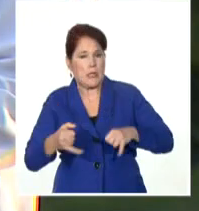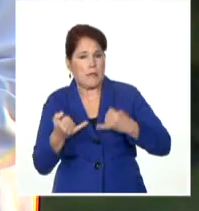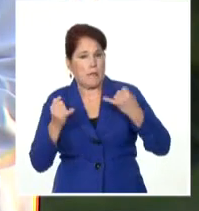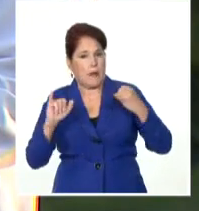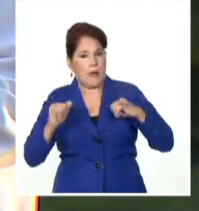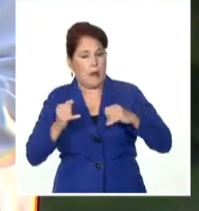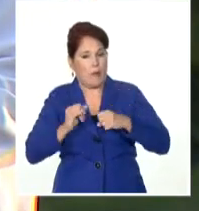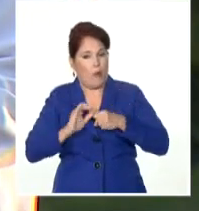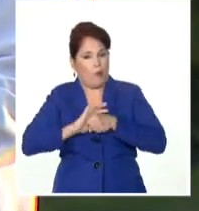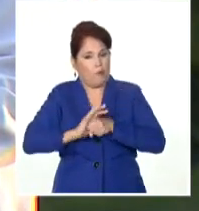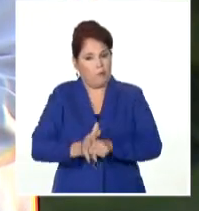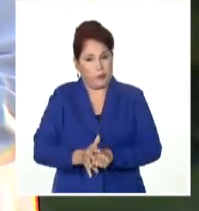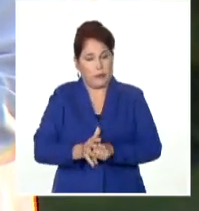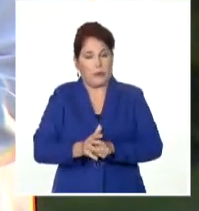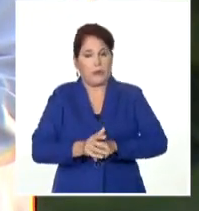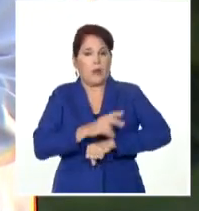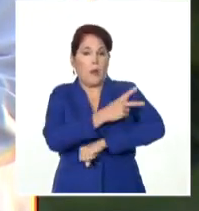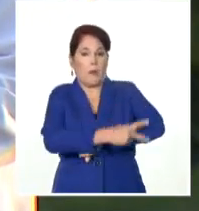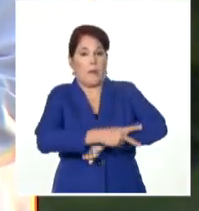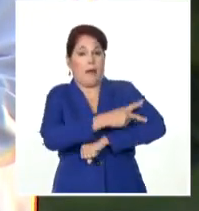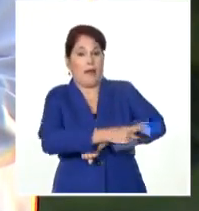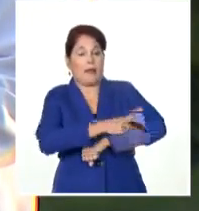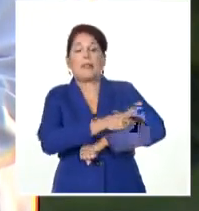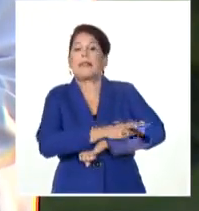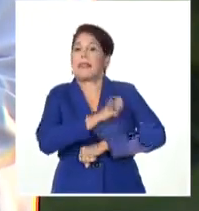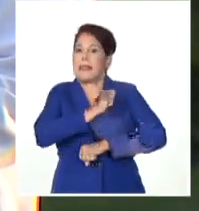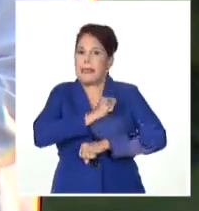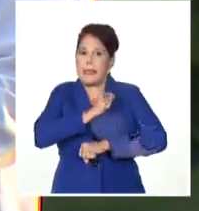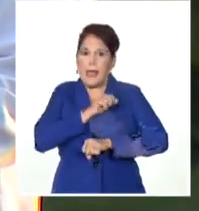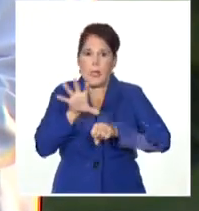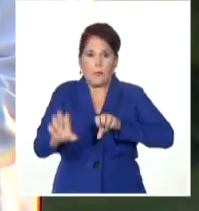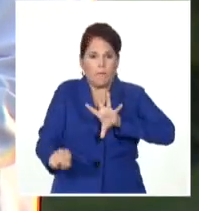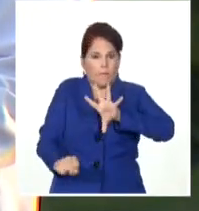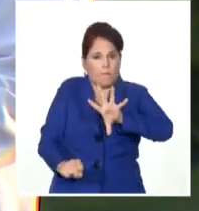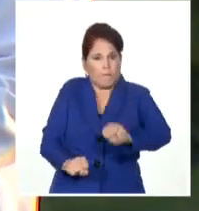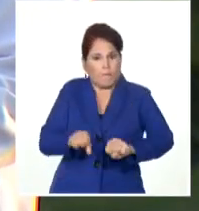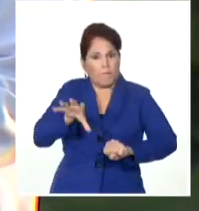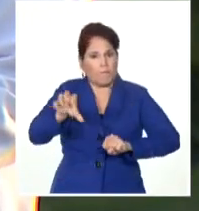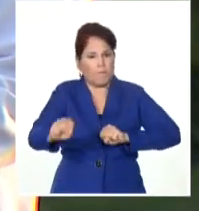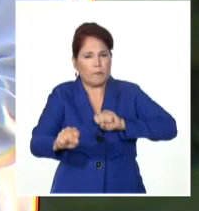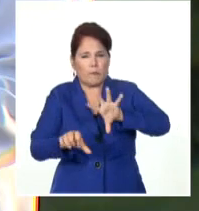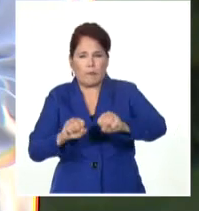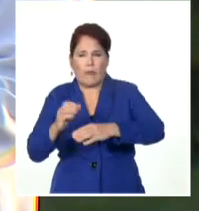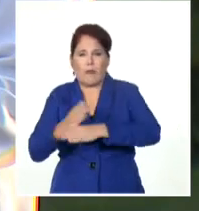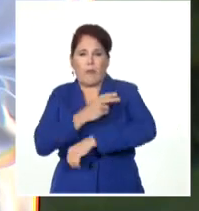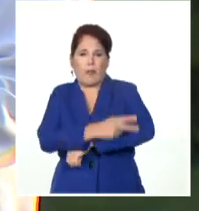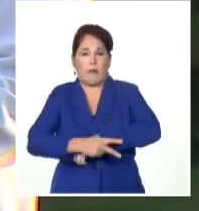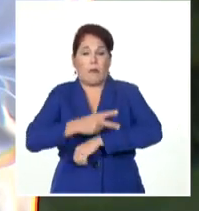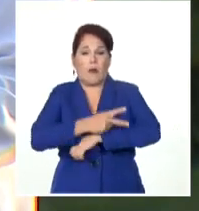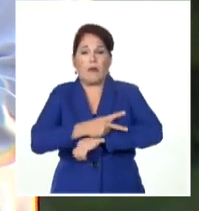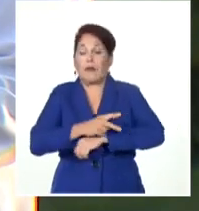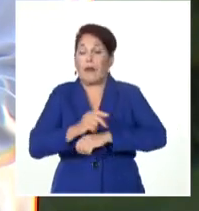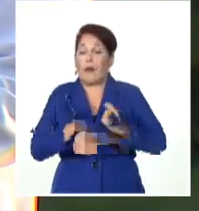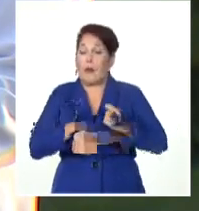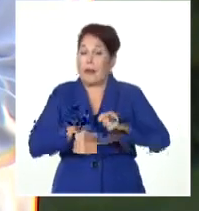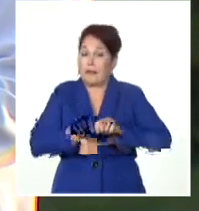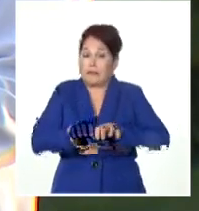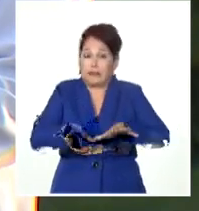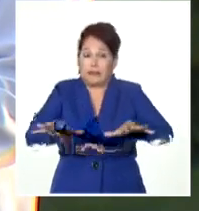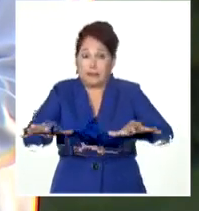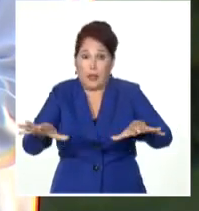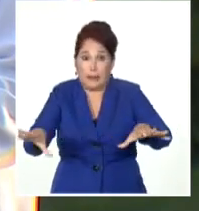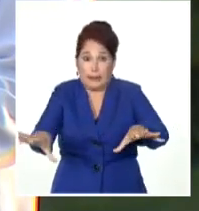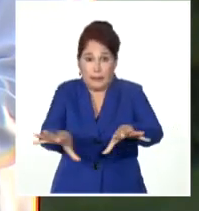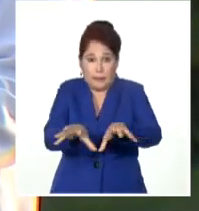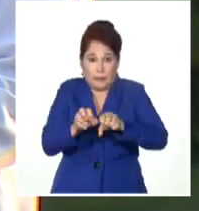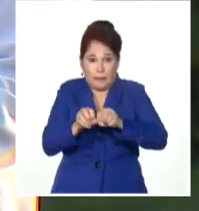clases dominantes de un grupo de países por satisfacer sus ambiciones geopolíticas y mediante el nuevo reparto económico y territorial